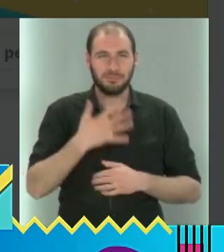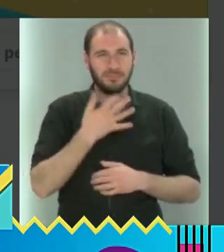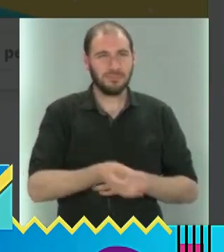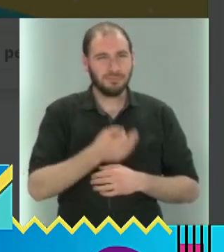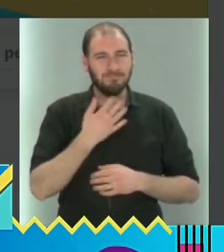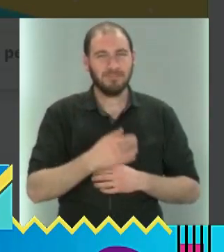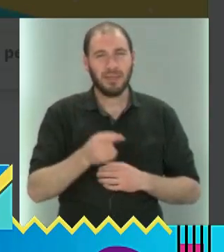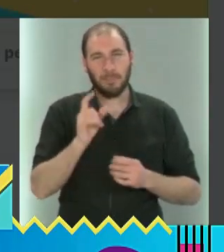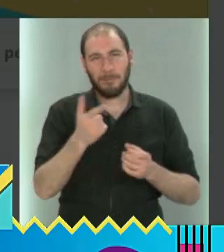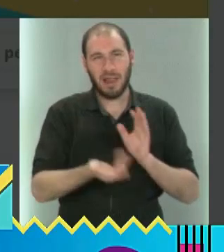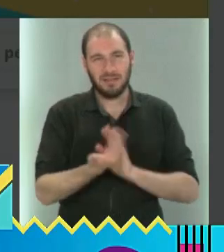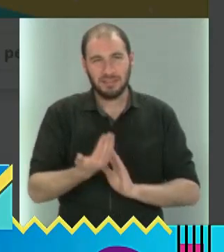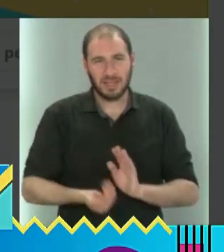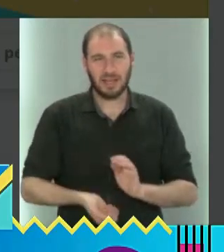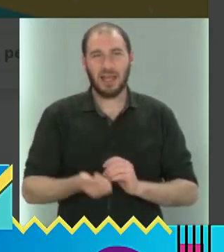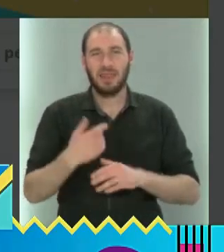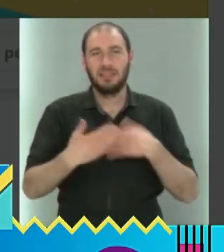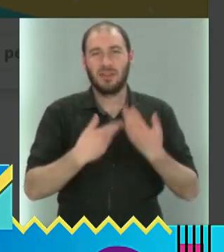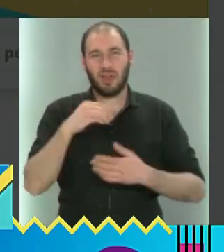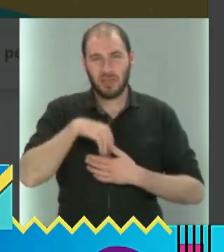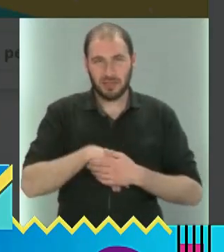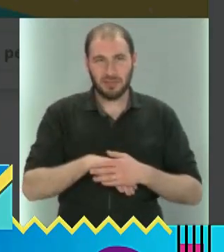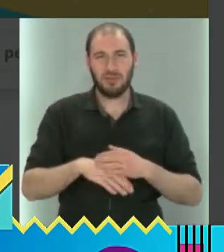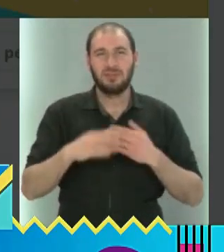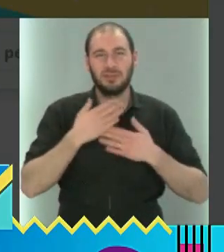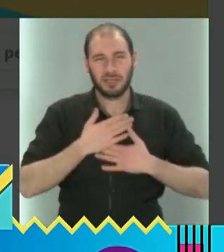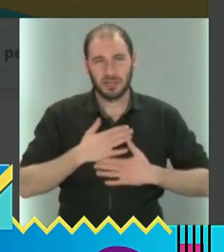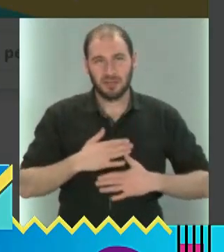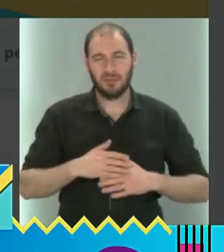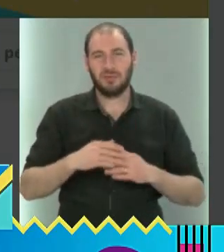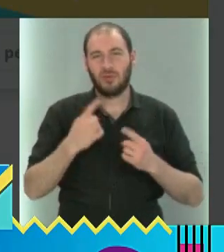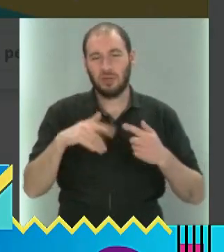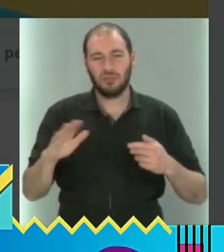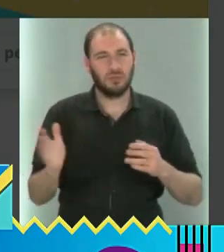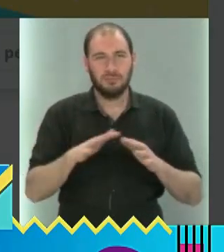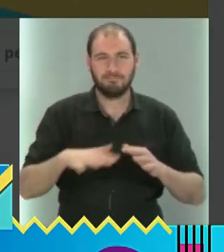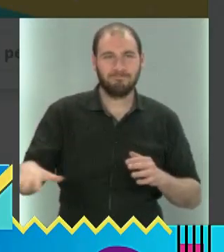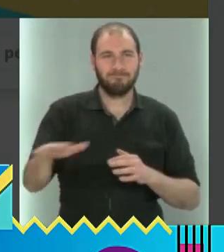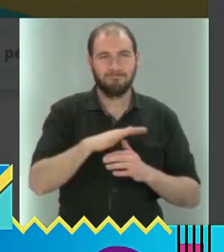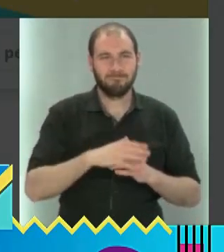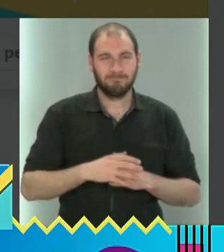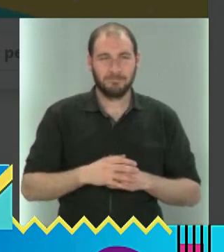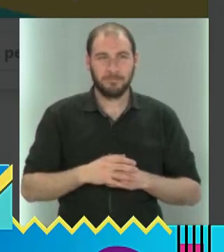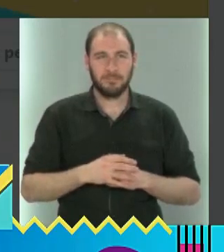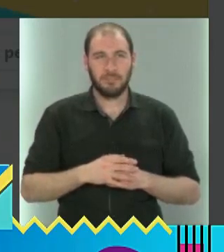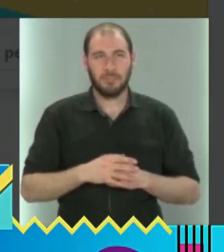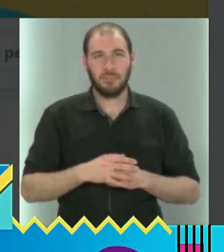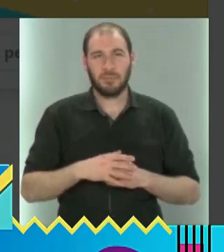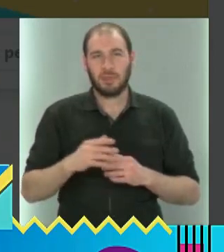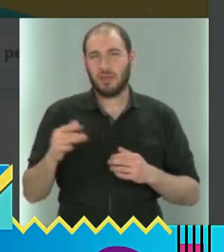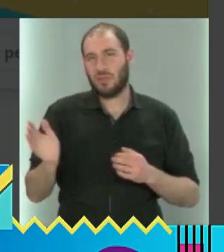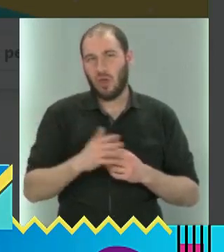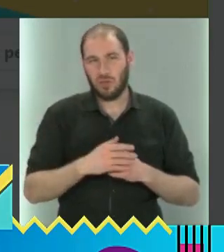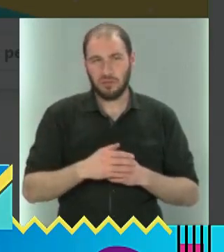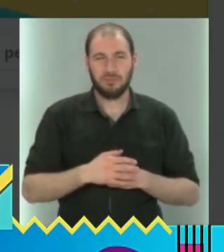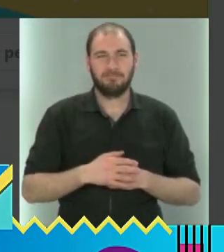Es verdad, te sacaron palabras. Sí, no, el desarrollo nada. Interior y la armonía con todo lo que está alrededor. Para con el entorno, con exacto. El